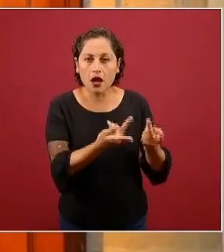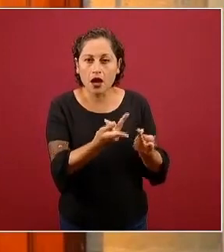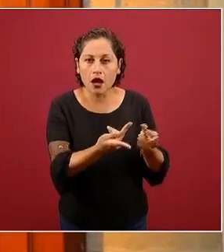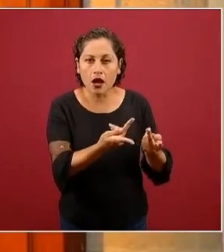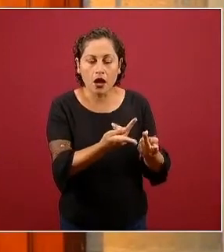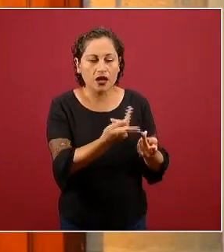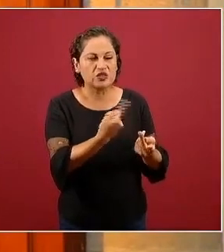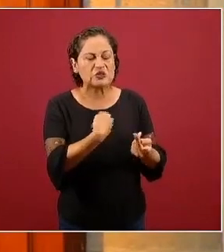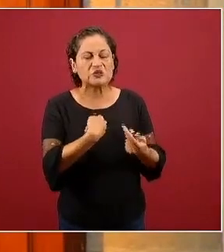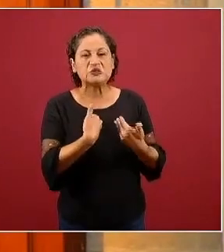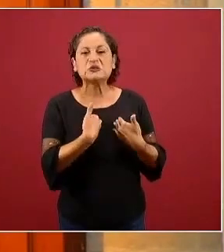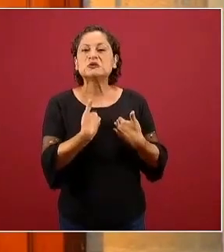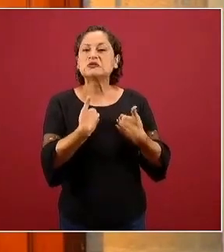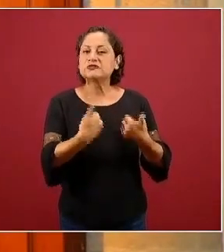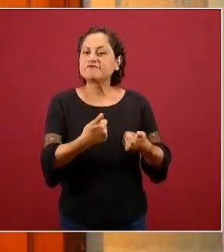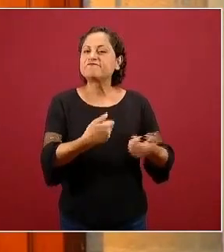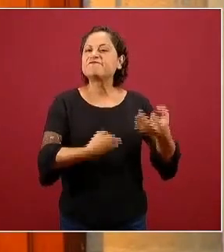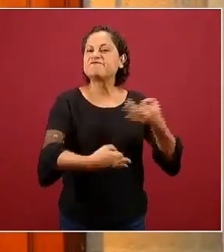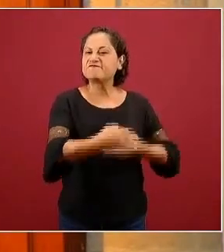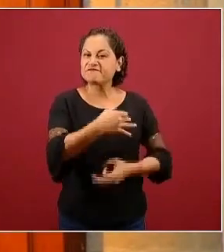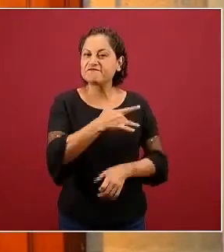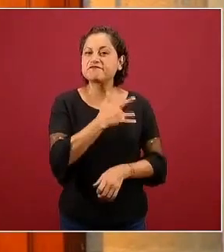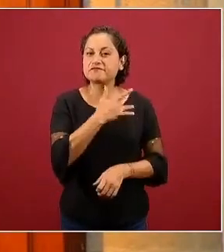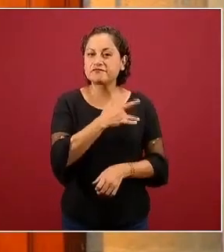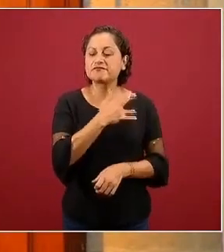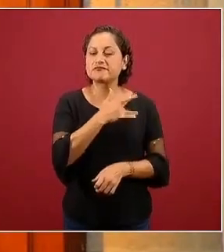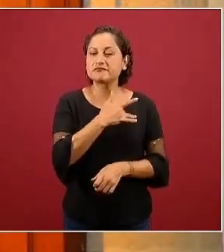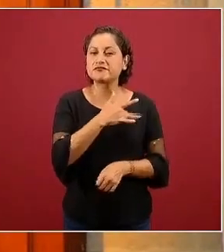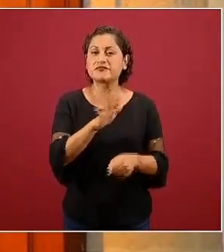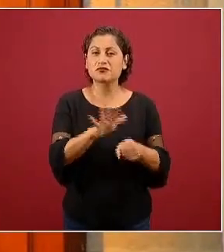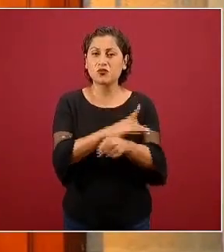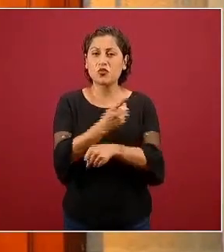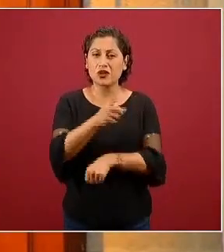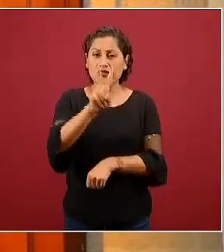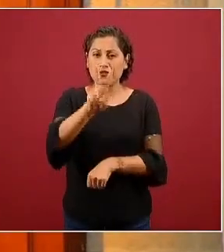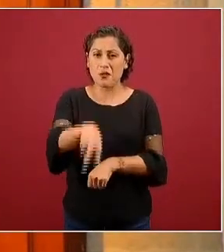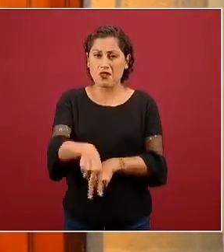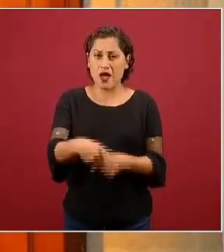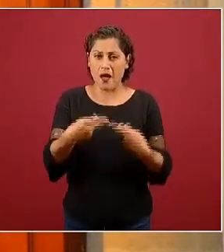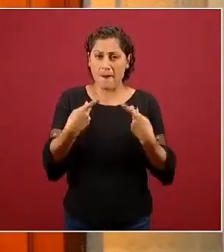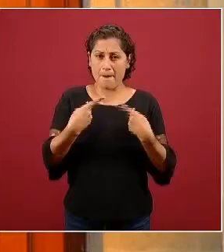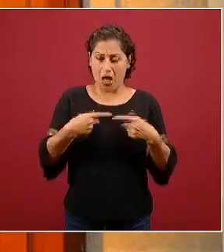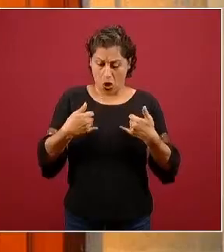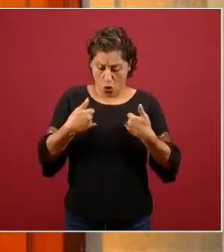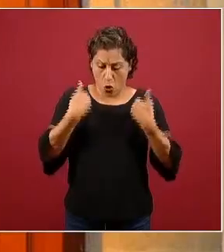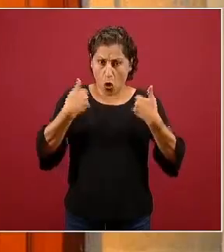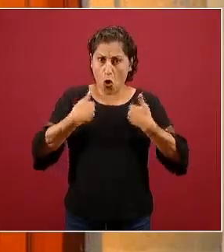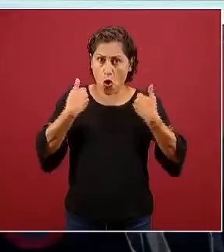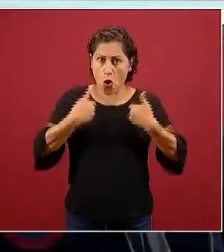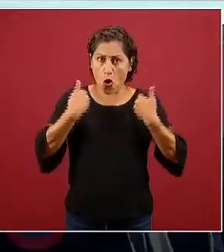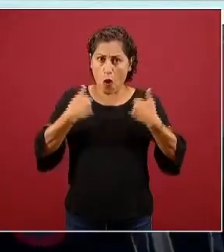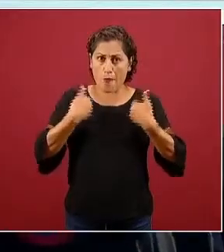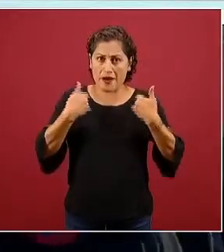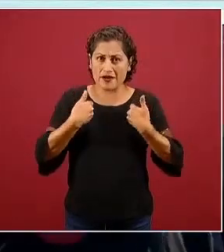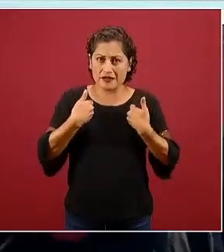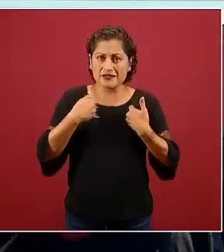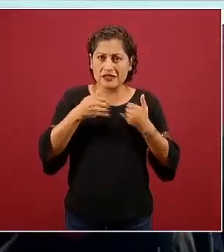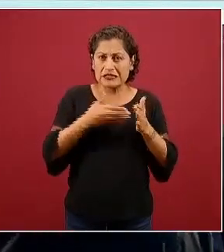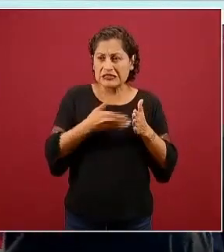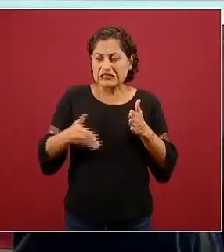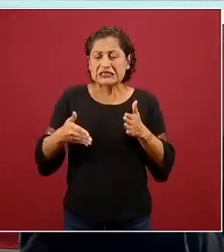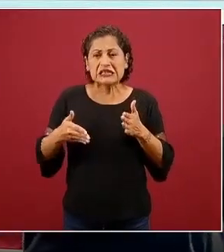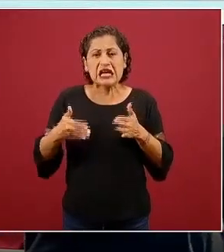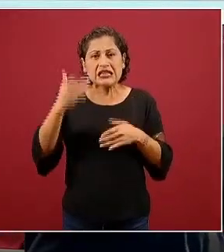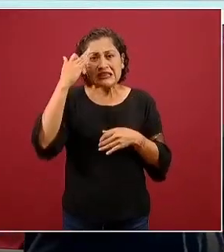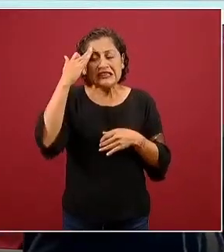adolescentes, por la misma etapa de desarrollo que están viviendo, es difícil que sean tan platicadores,